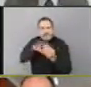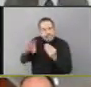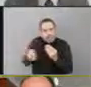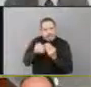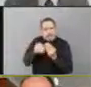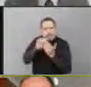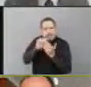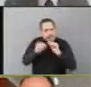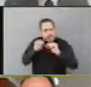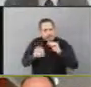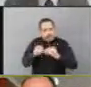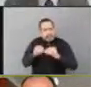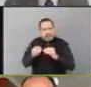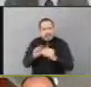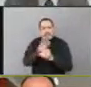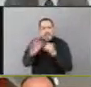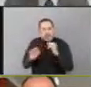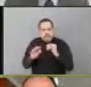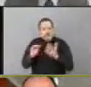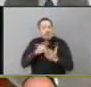final